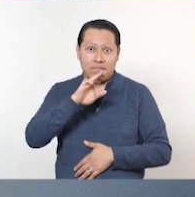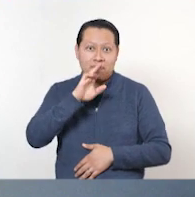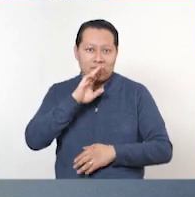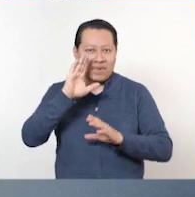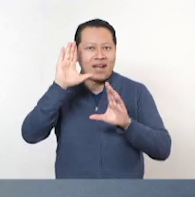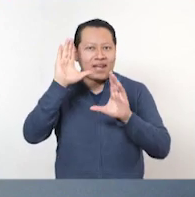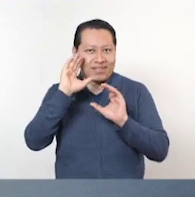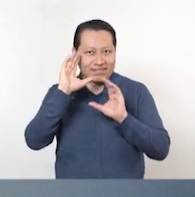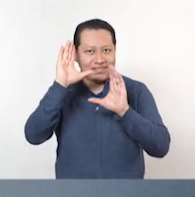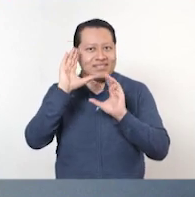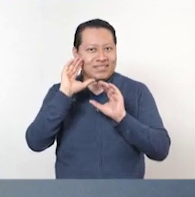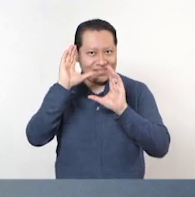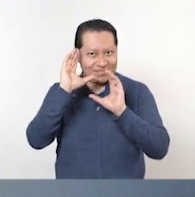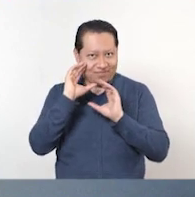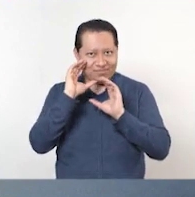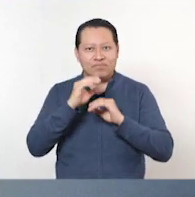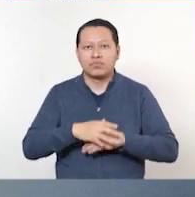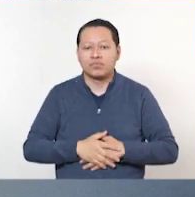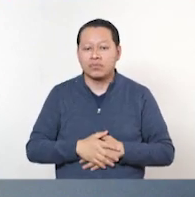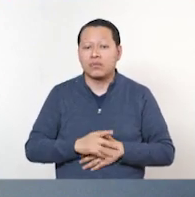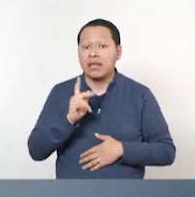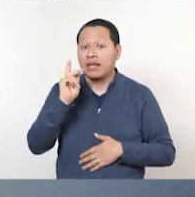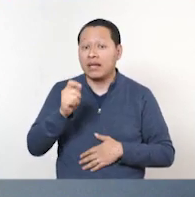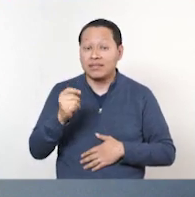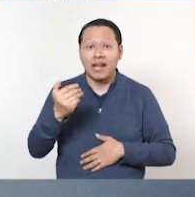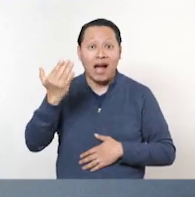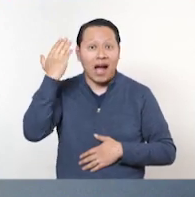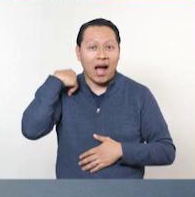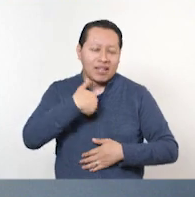Dichasabisideñana, Chinaguine Guyuandanina,